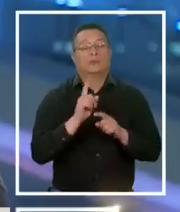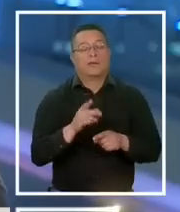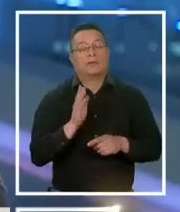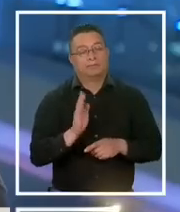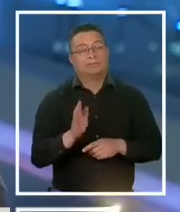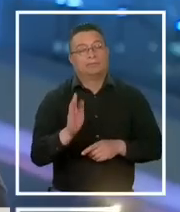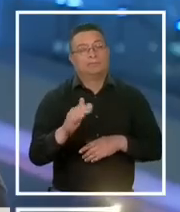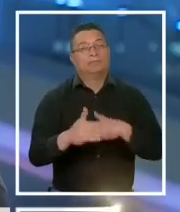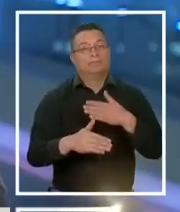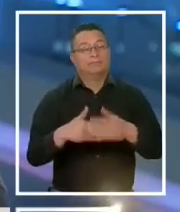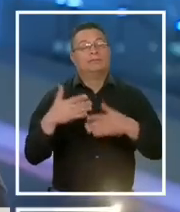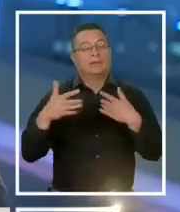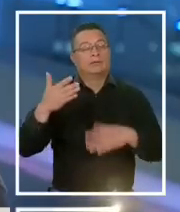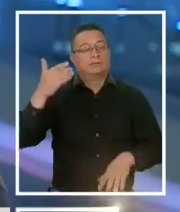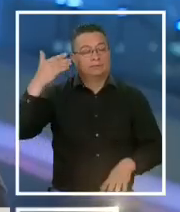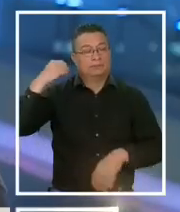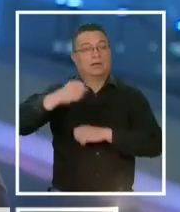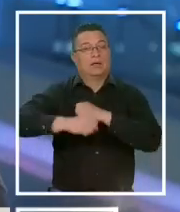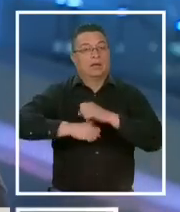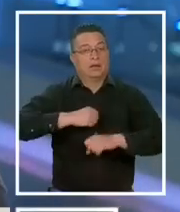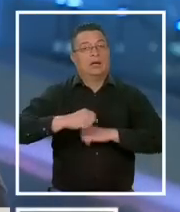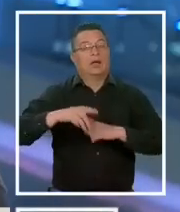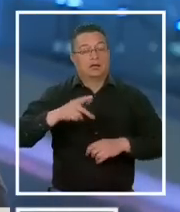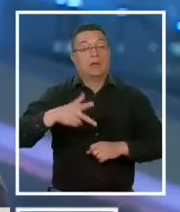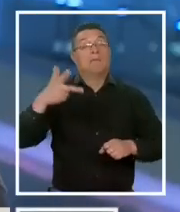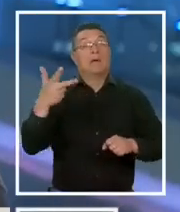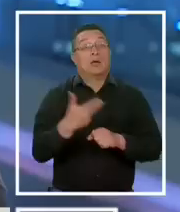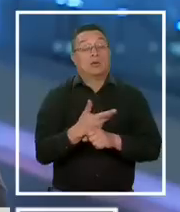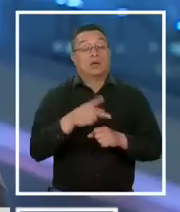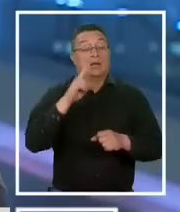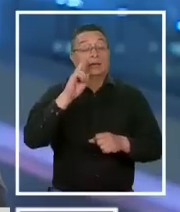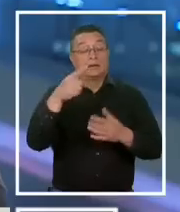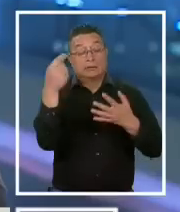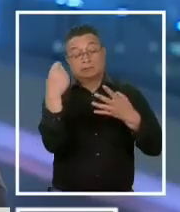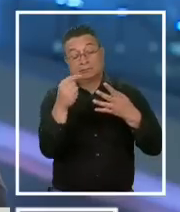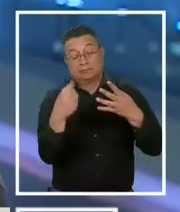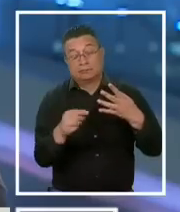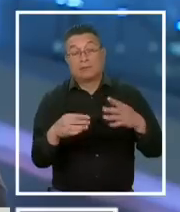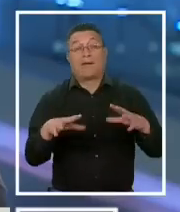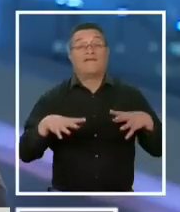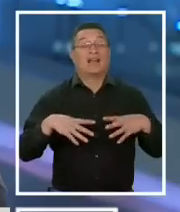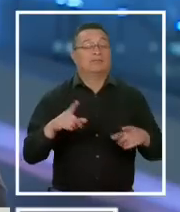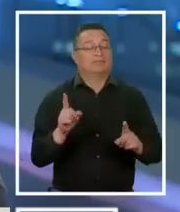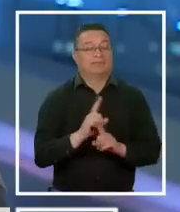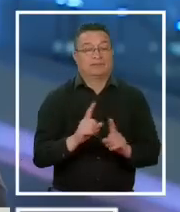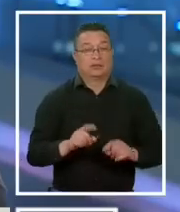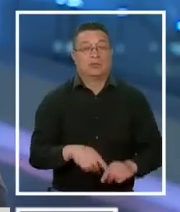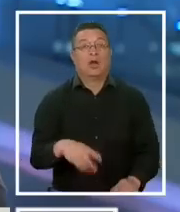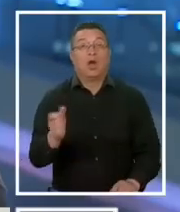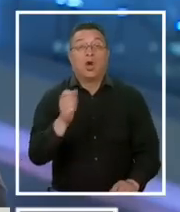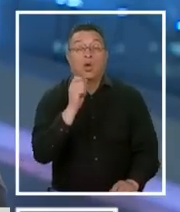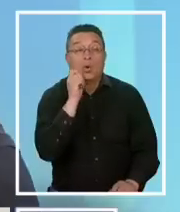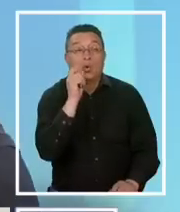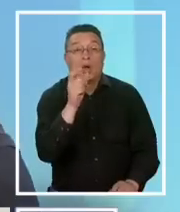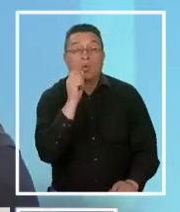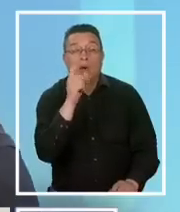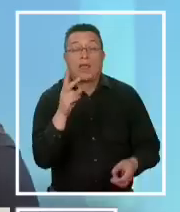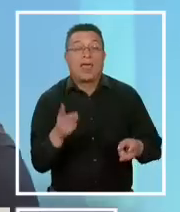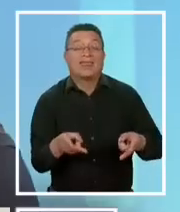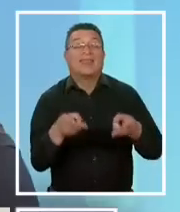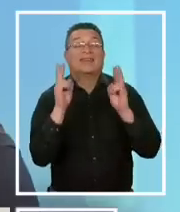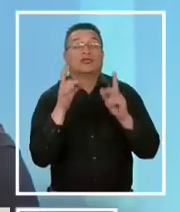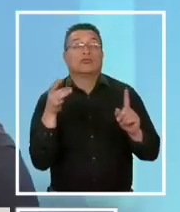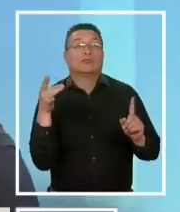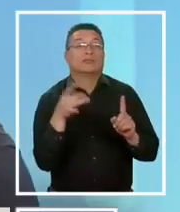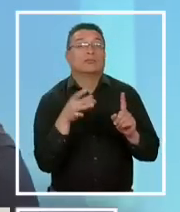Ya hace mucho tiempo desafortunadamente sin resultados muy felices Cuáles son los derechos que